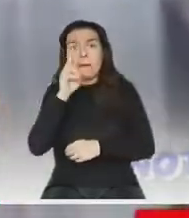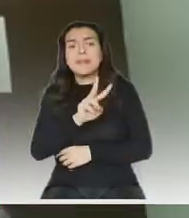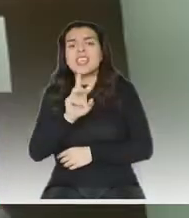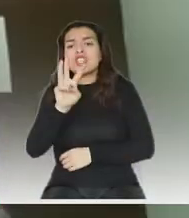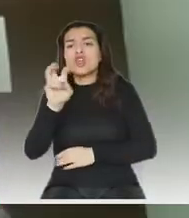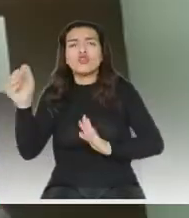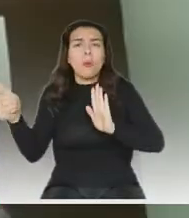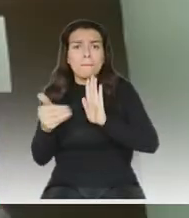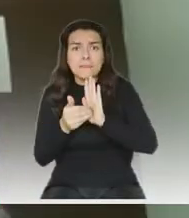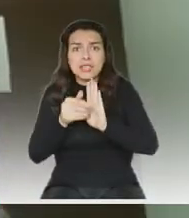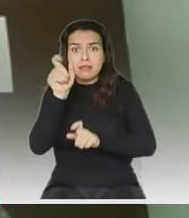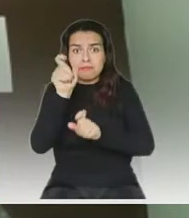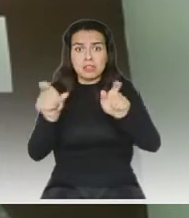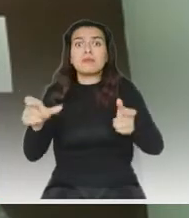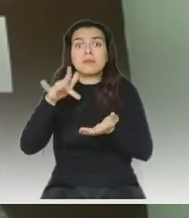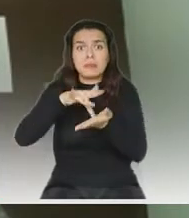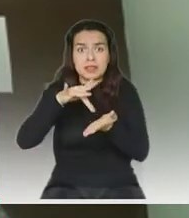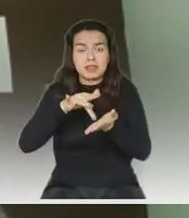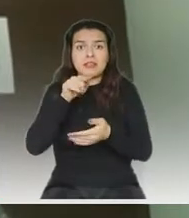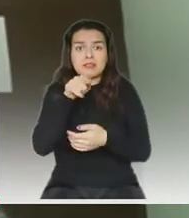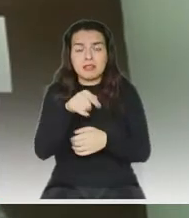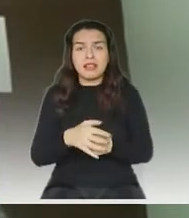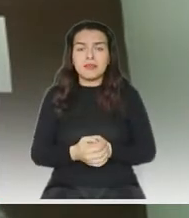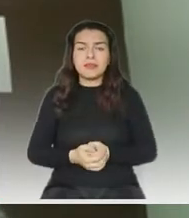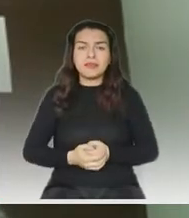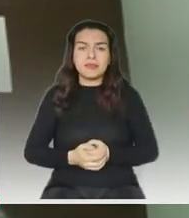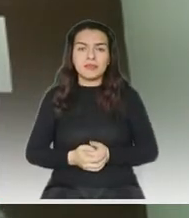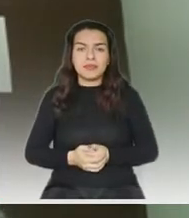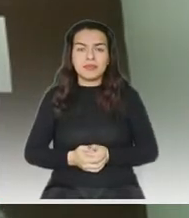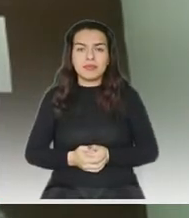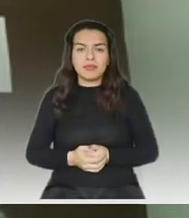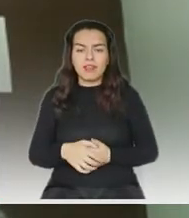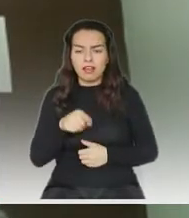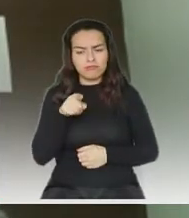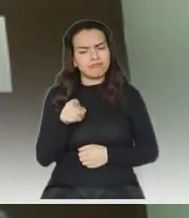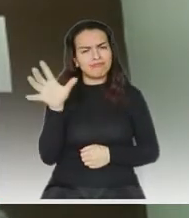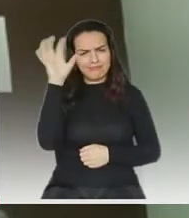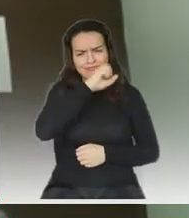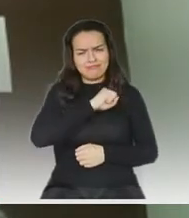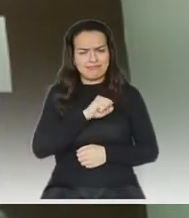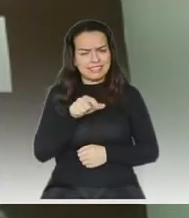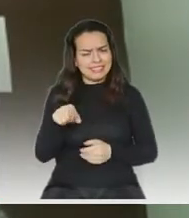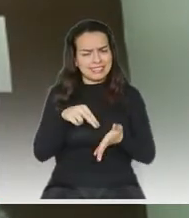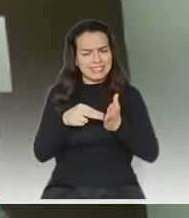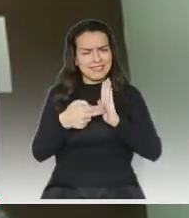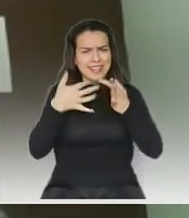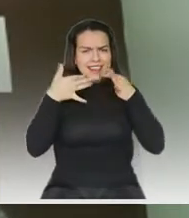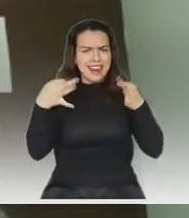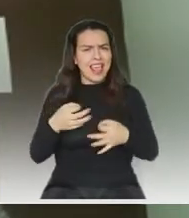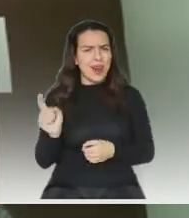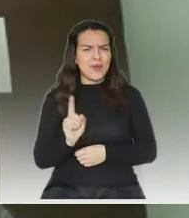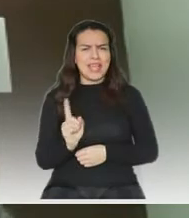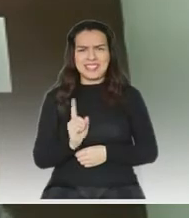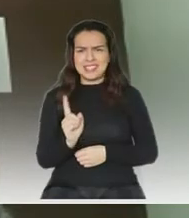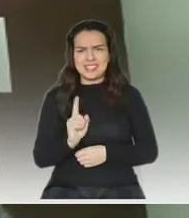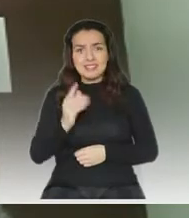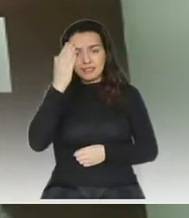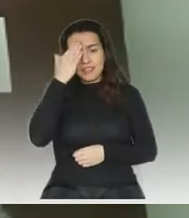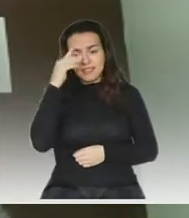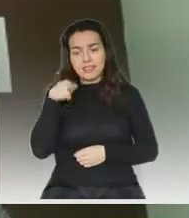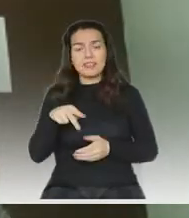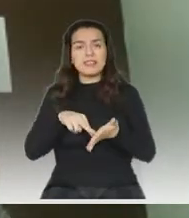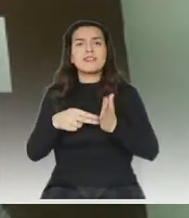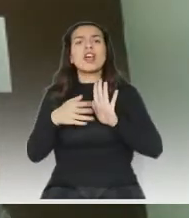finales. Es claro que las cifras allí contenidas no son un reflejo real de las asistencias a los